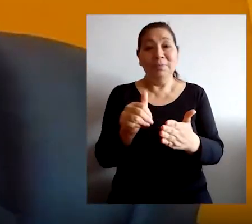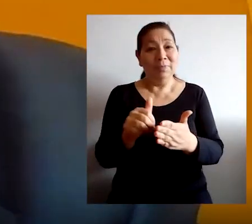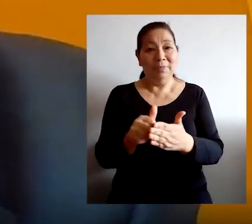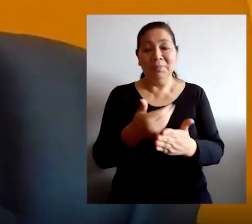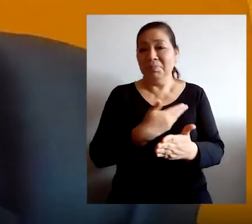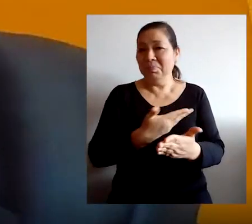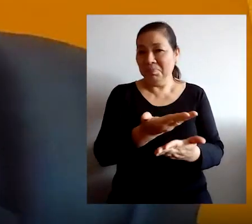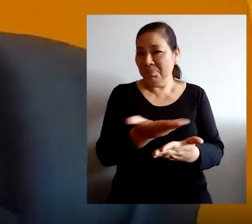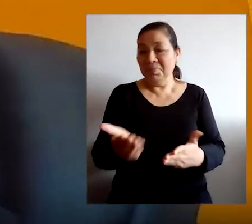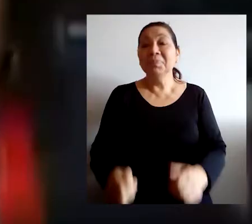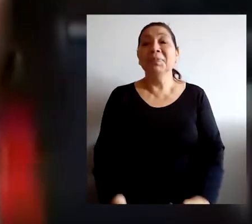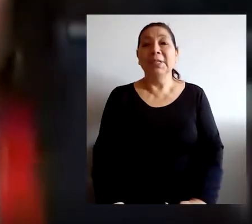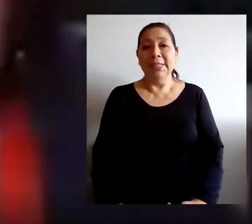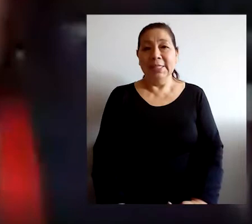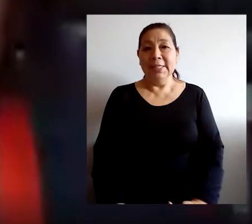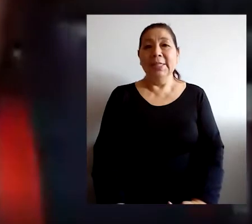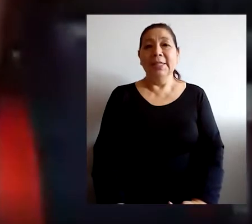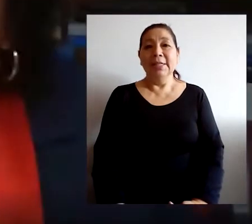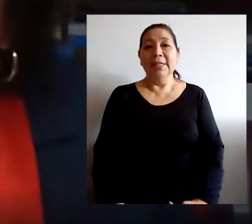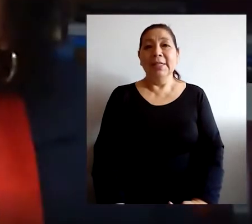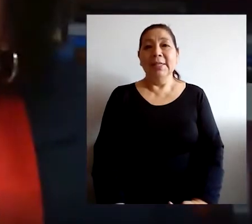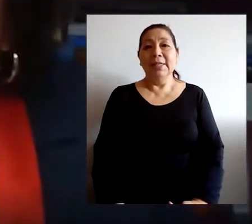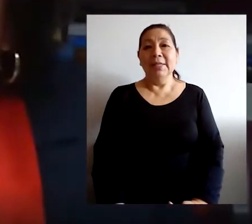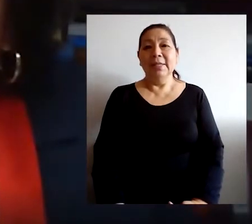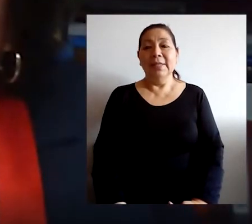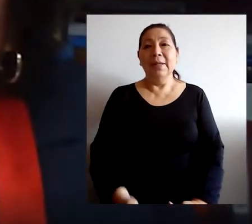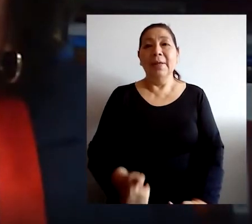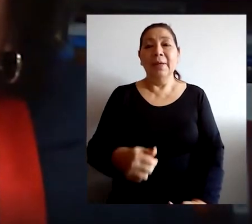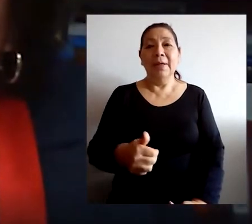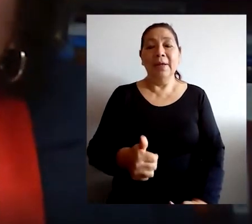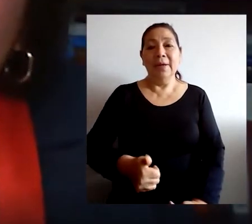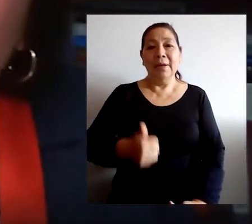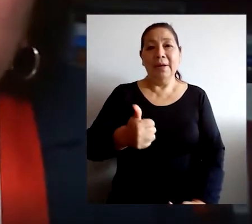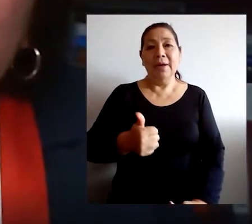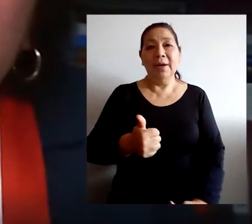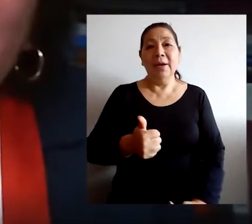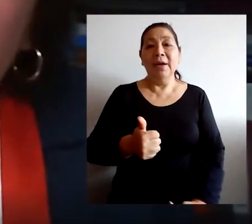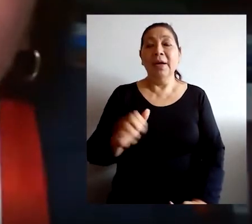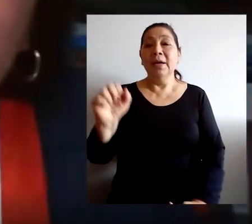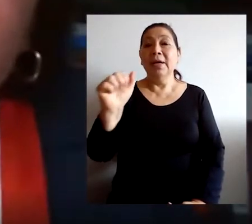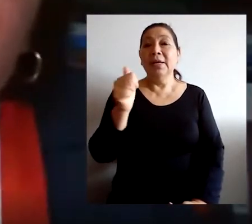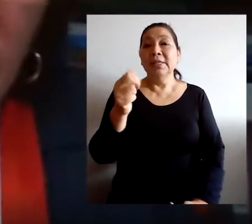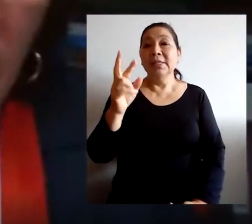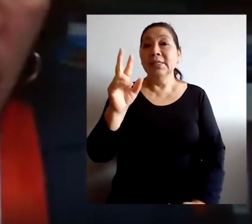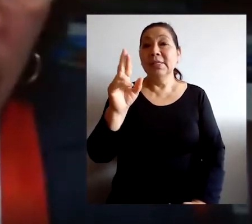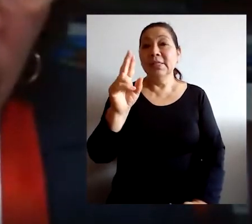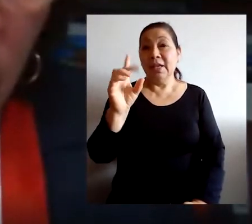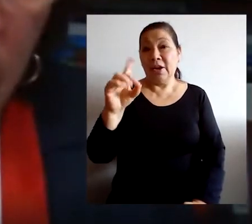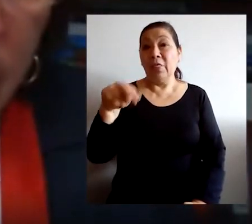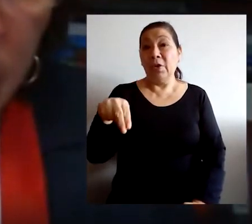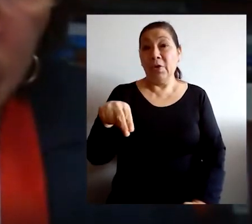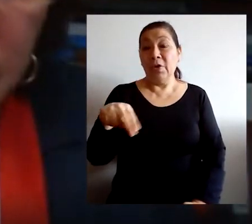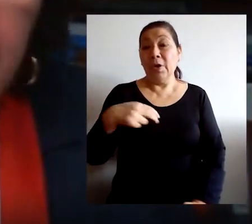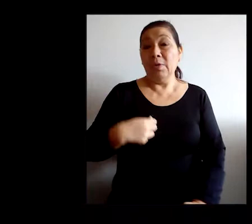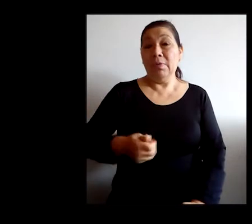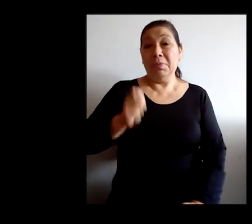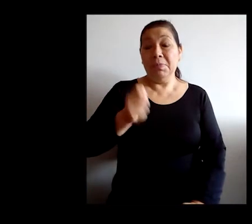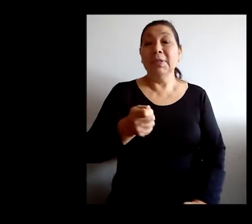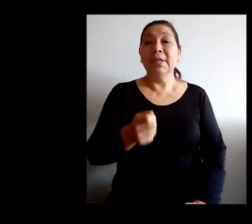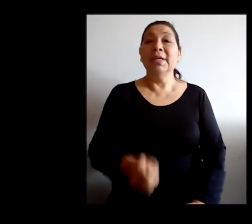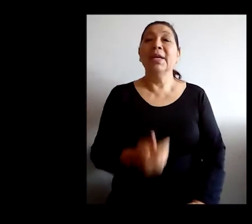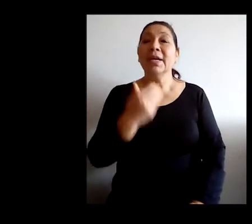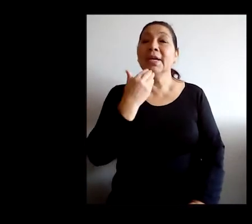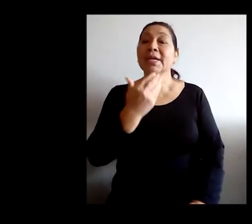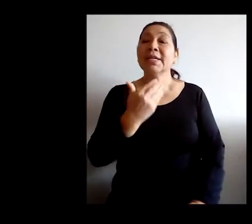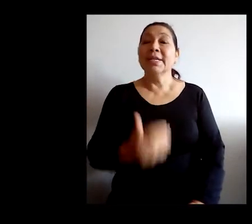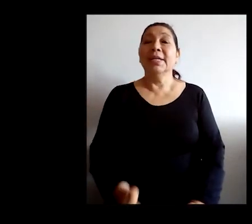señor presidente. Muy bien. A ver, magistrado José Pizardo, formular alguna pregunta. Sí,